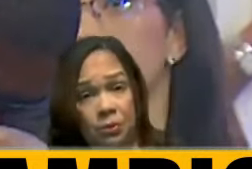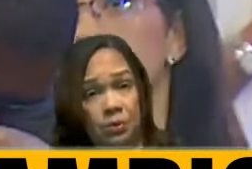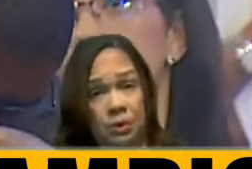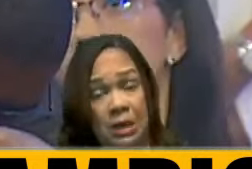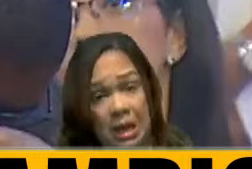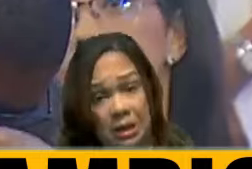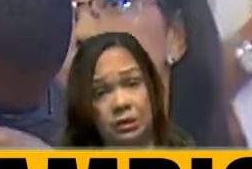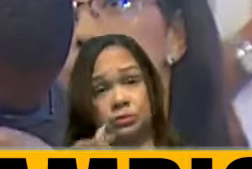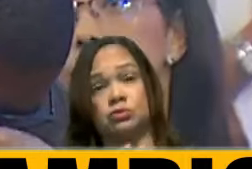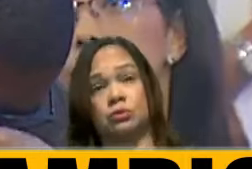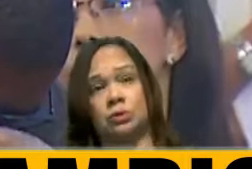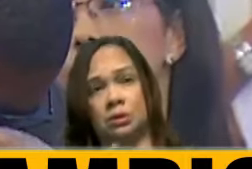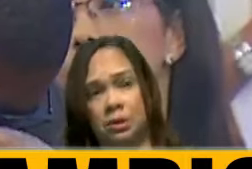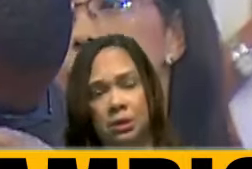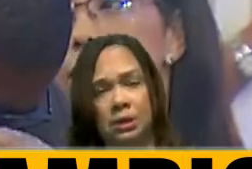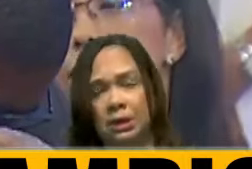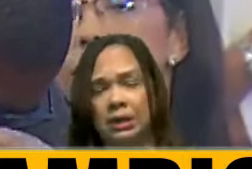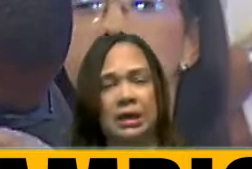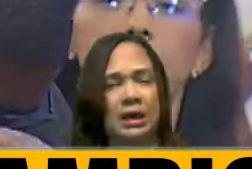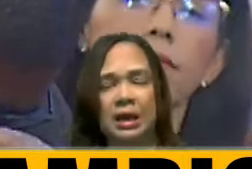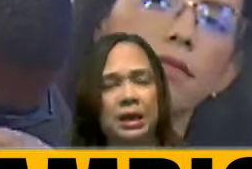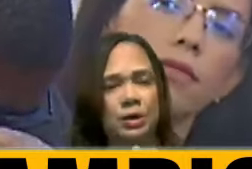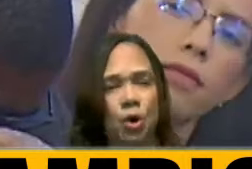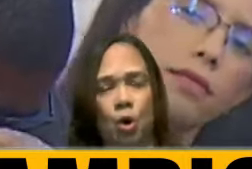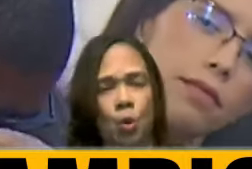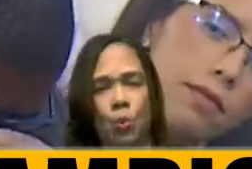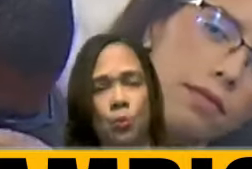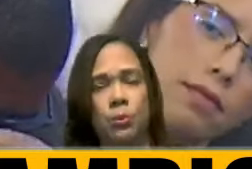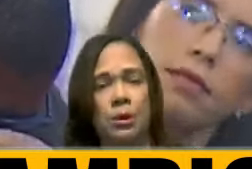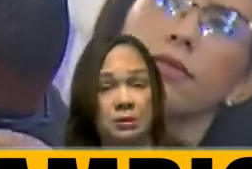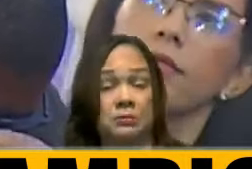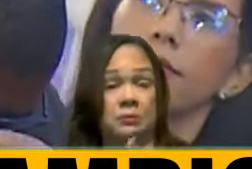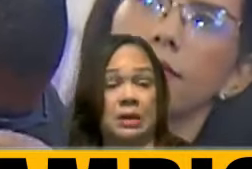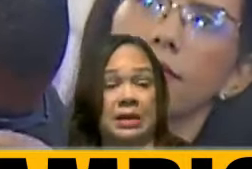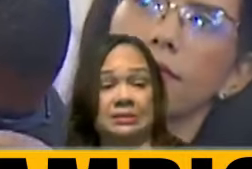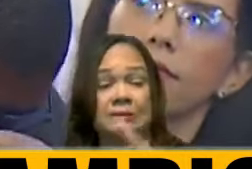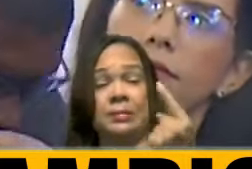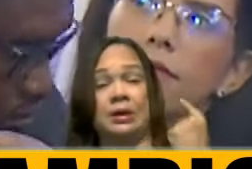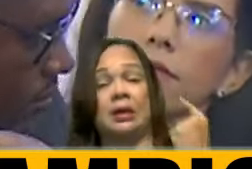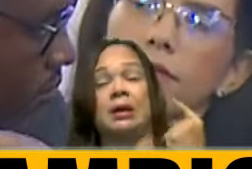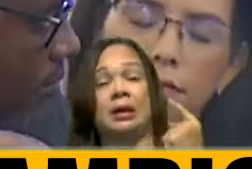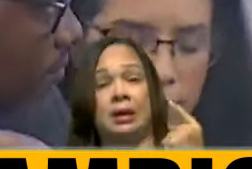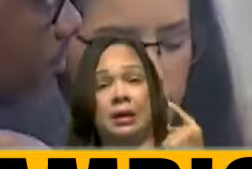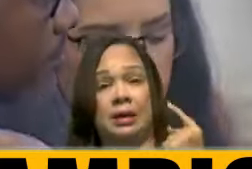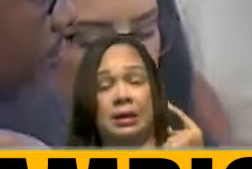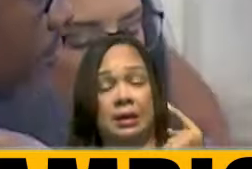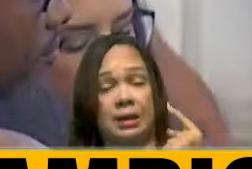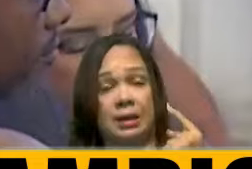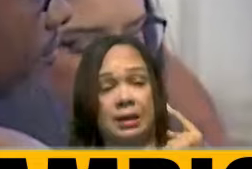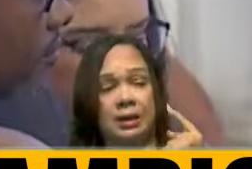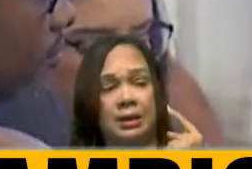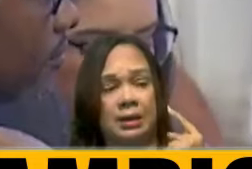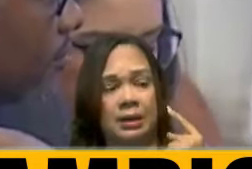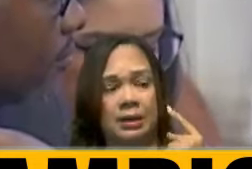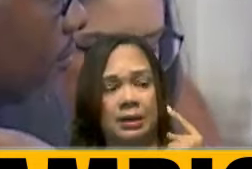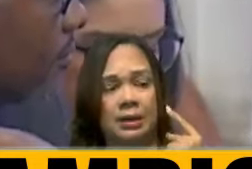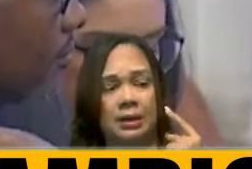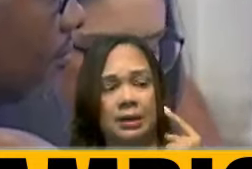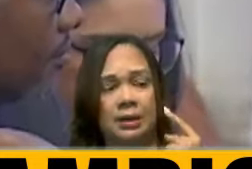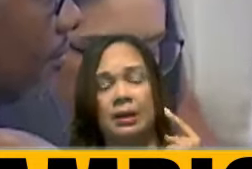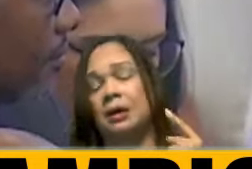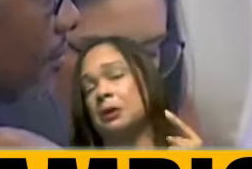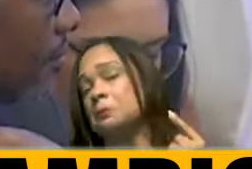desorden y a la ineficiencia que ya yo planteé la semana pasada antes que el amigo de hoy para que no se crea que